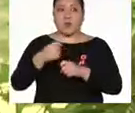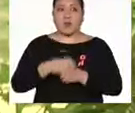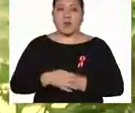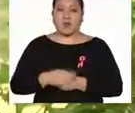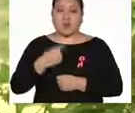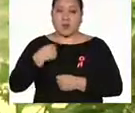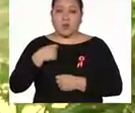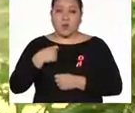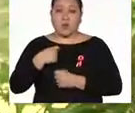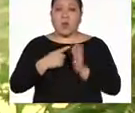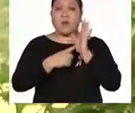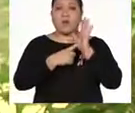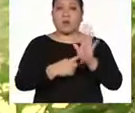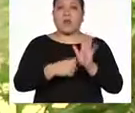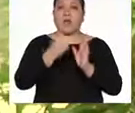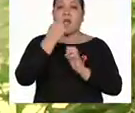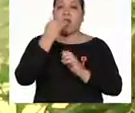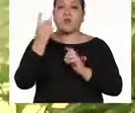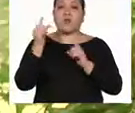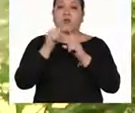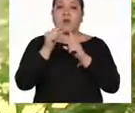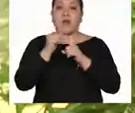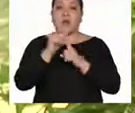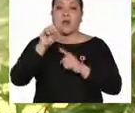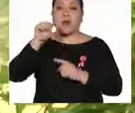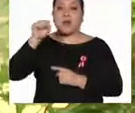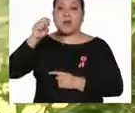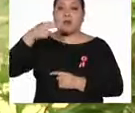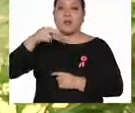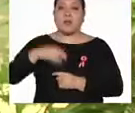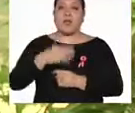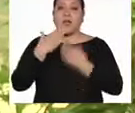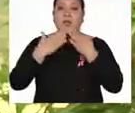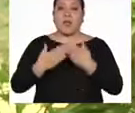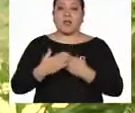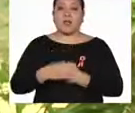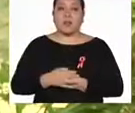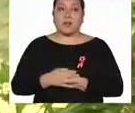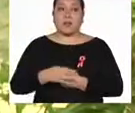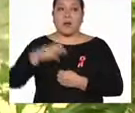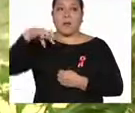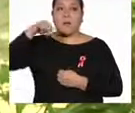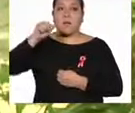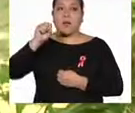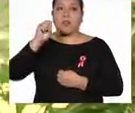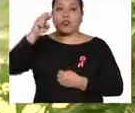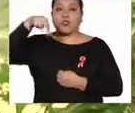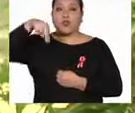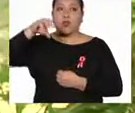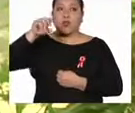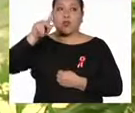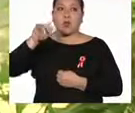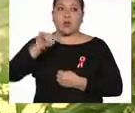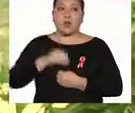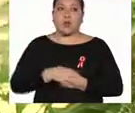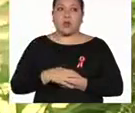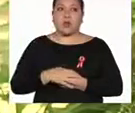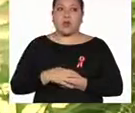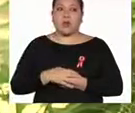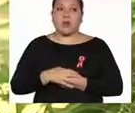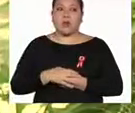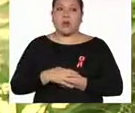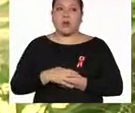Les voy a enseñar algunas palabras en xánica. Gracias se dice pasonque. Hola se dice